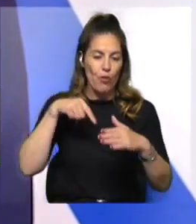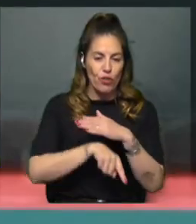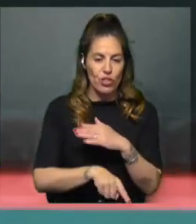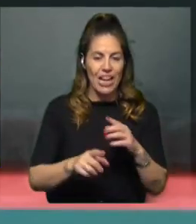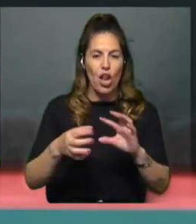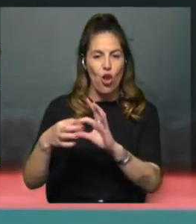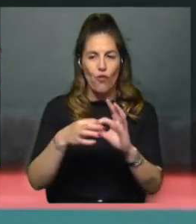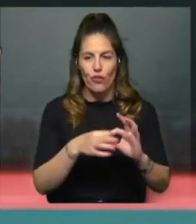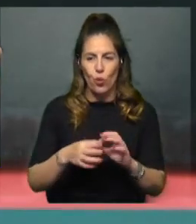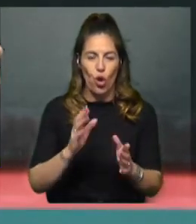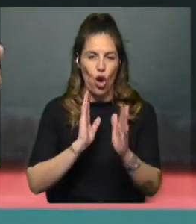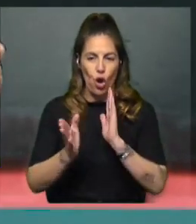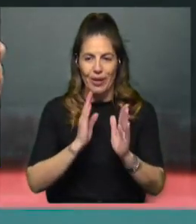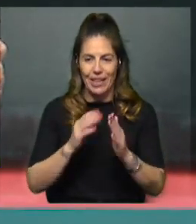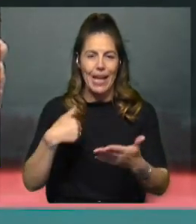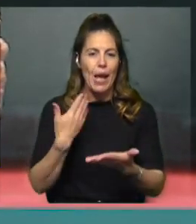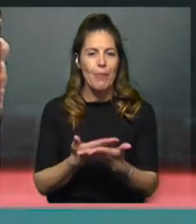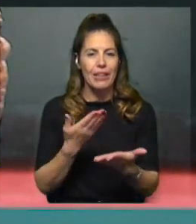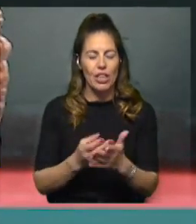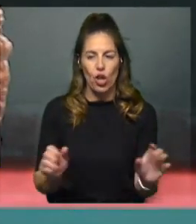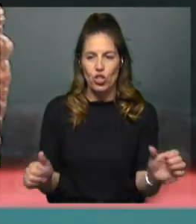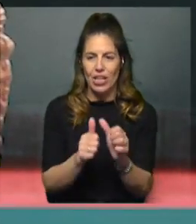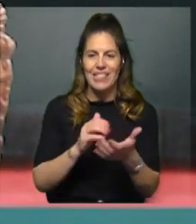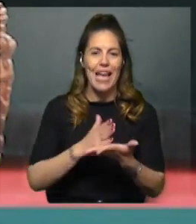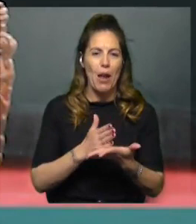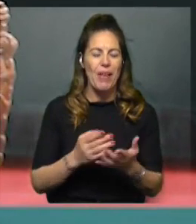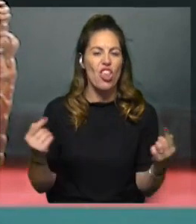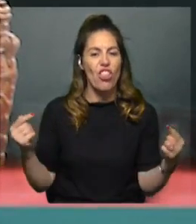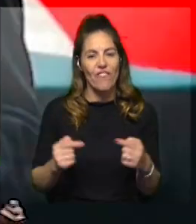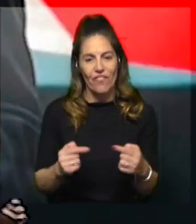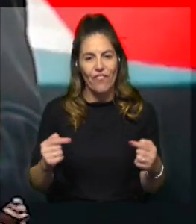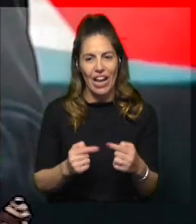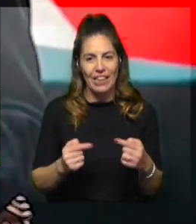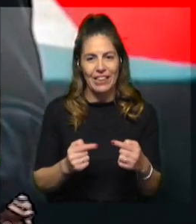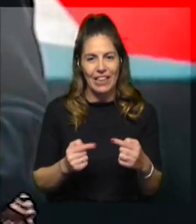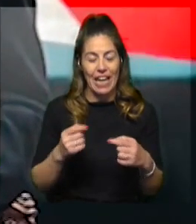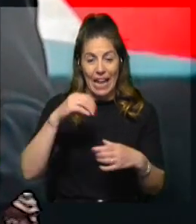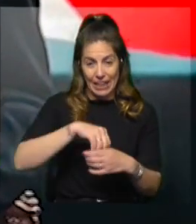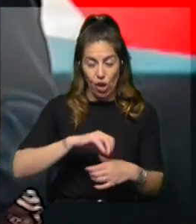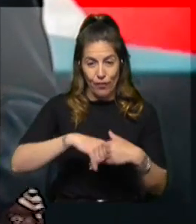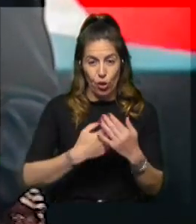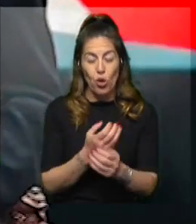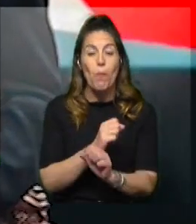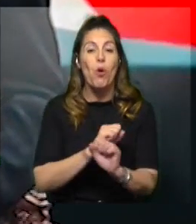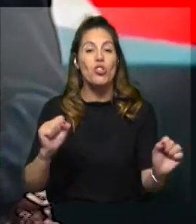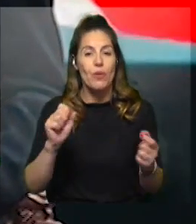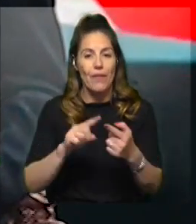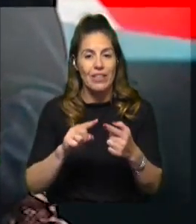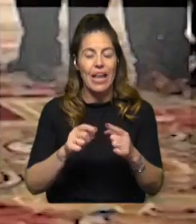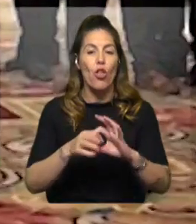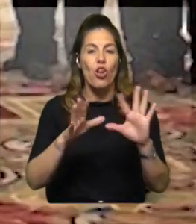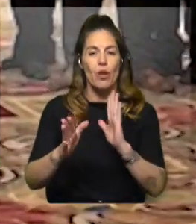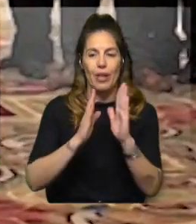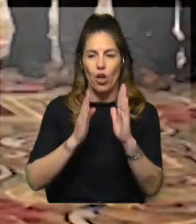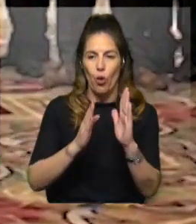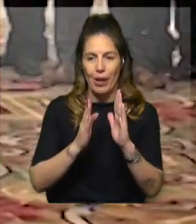estos vínculos comerciales. El planteo se produce en medio del debate al interior del bloque sobre un eventual tratado de libre comercio